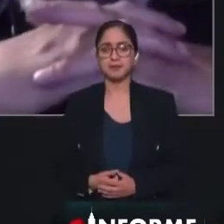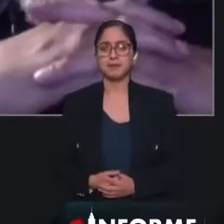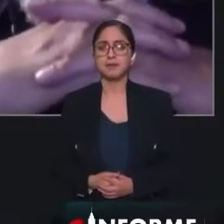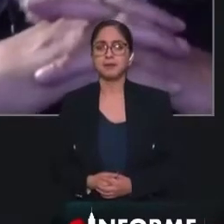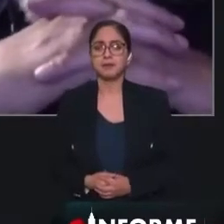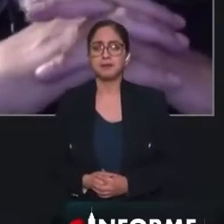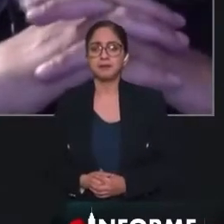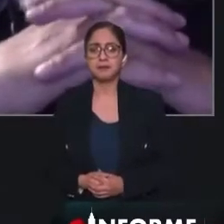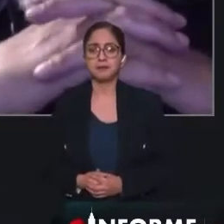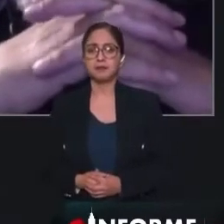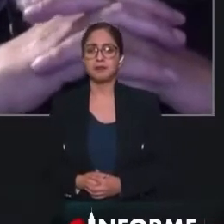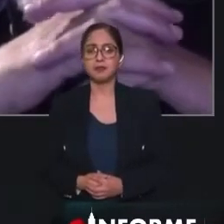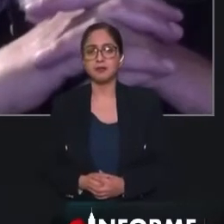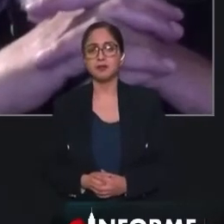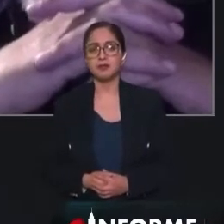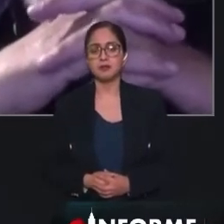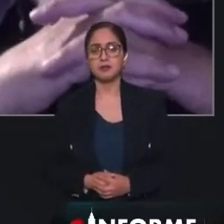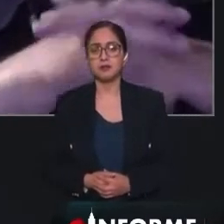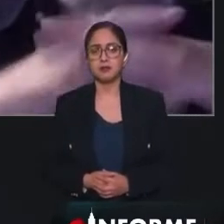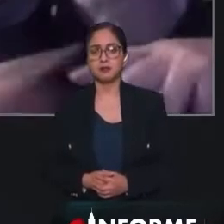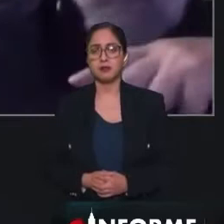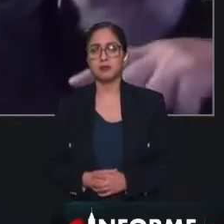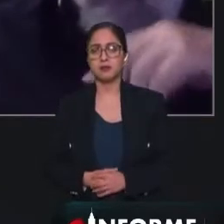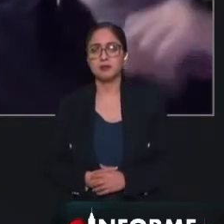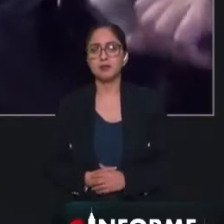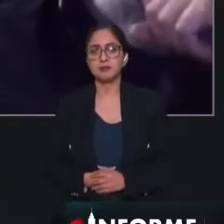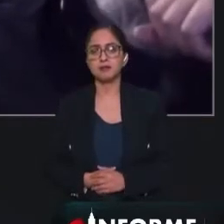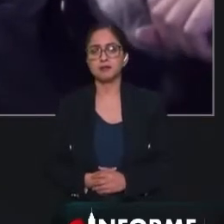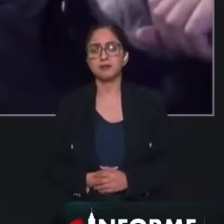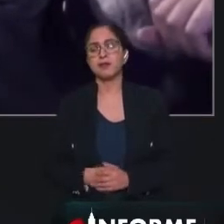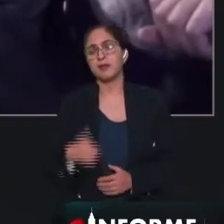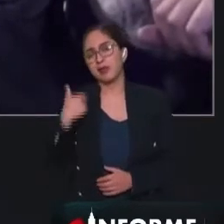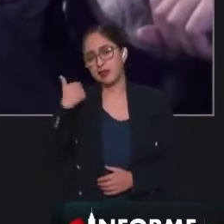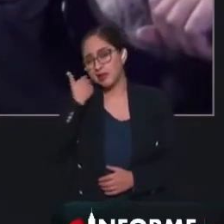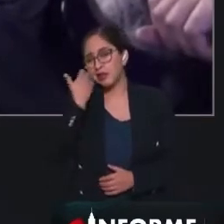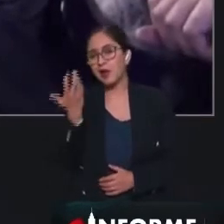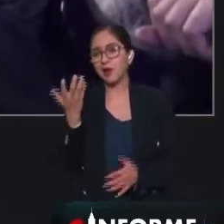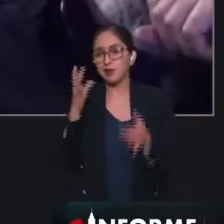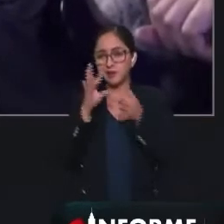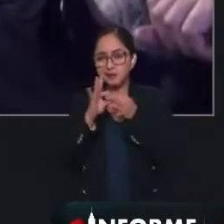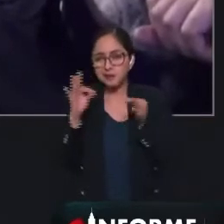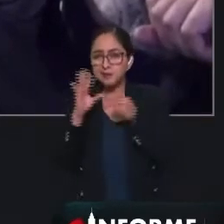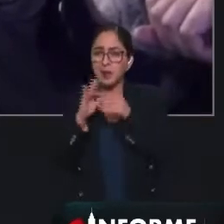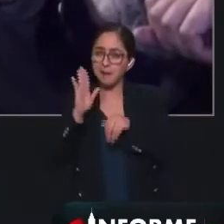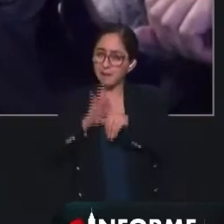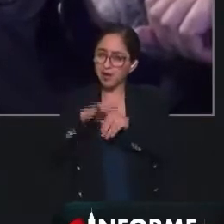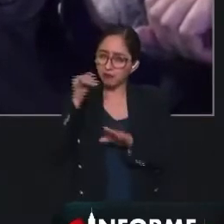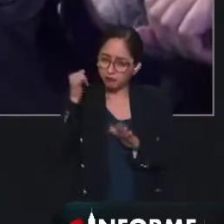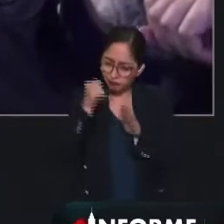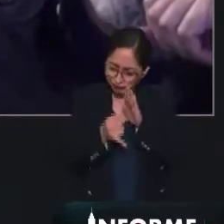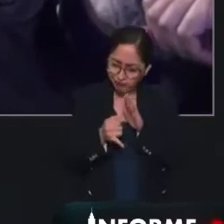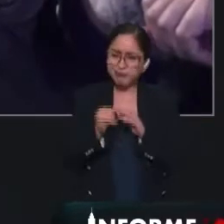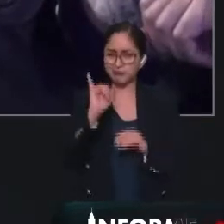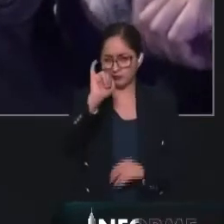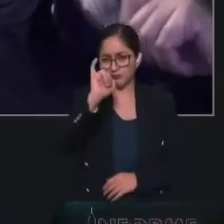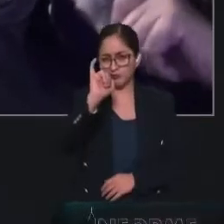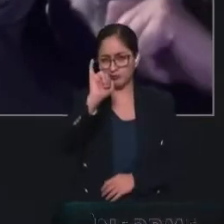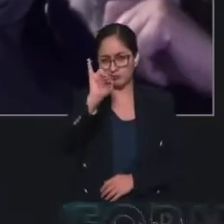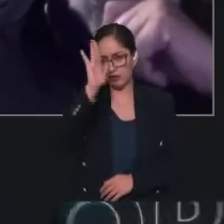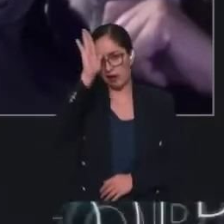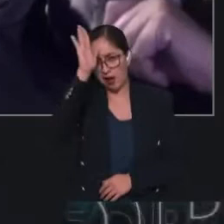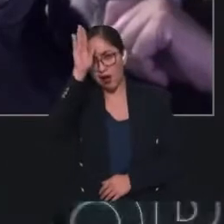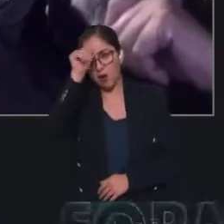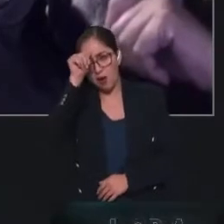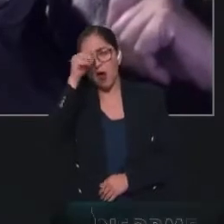un poquito más en esto. O sea, yo creo que sí hay una percepción misma que comparto de que estamos en un momento